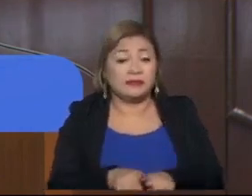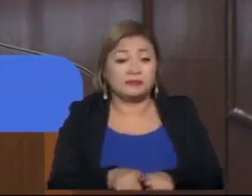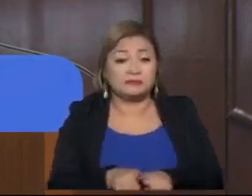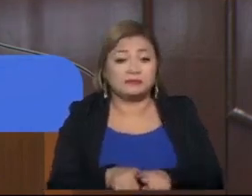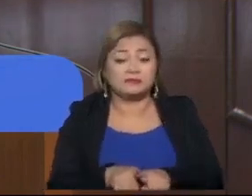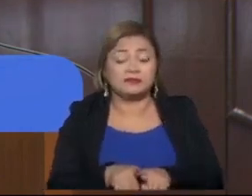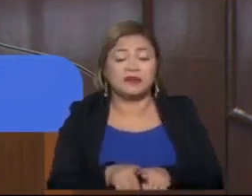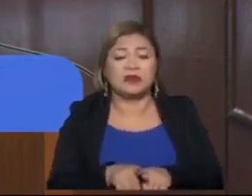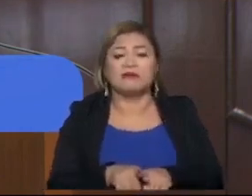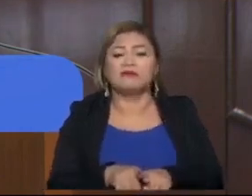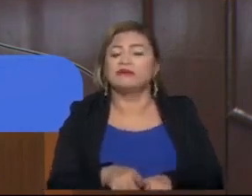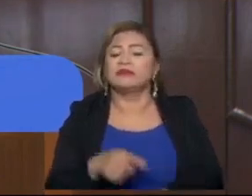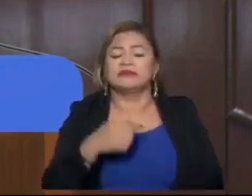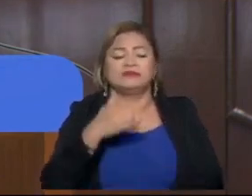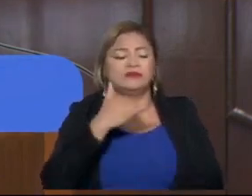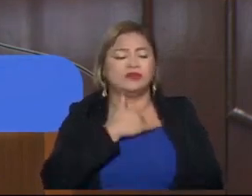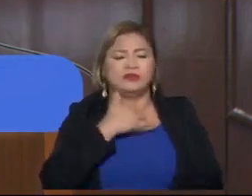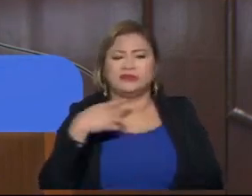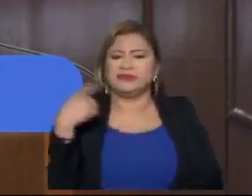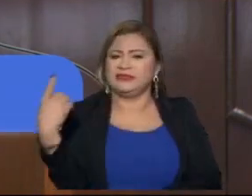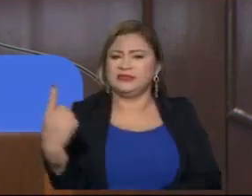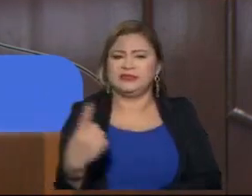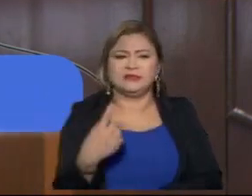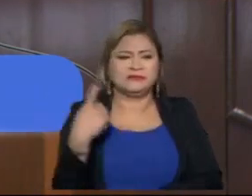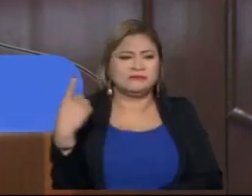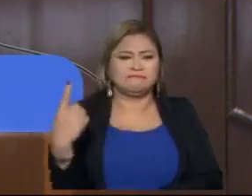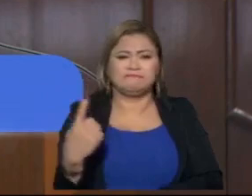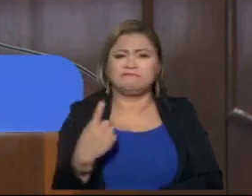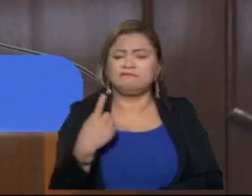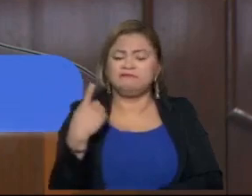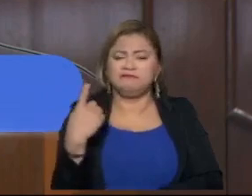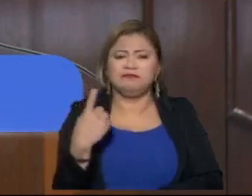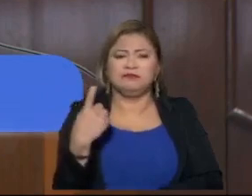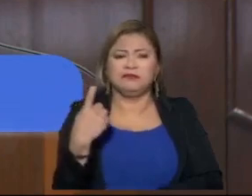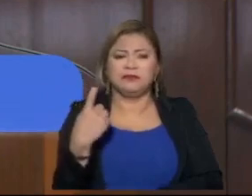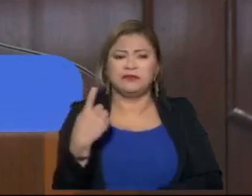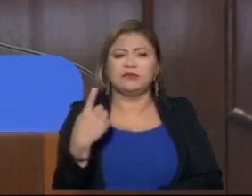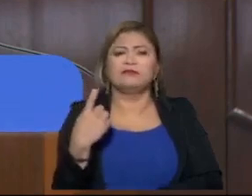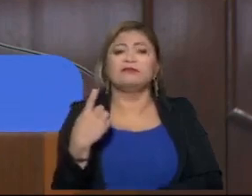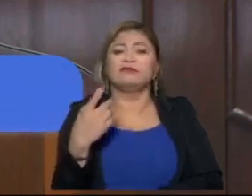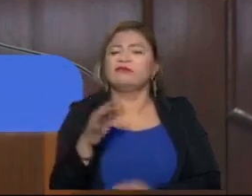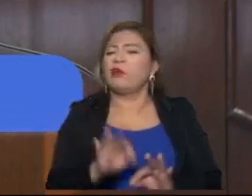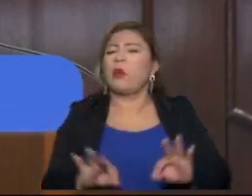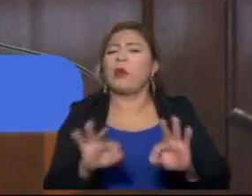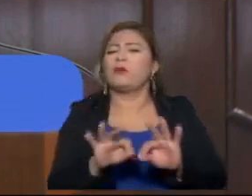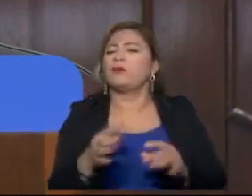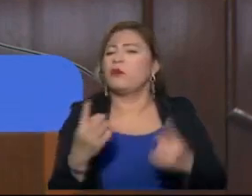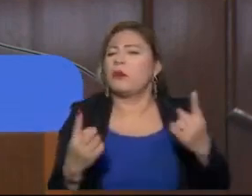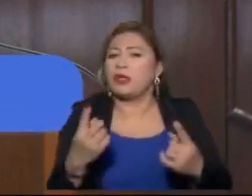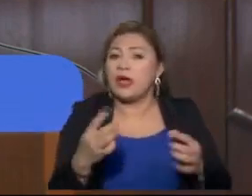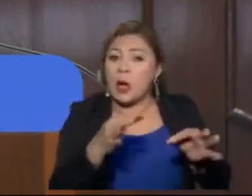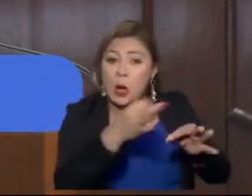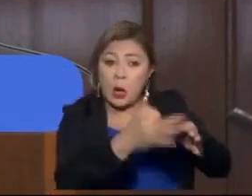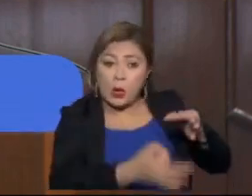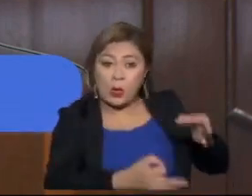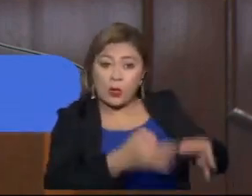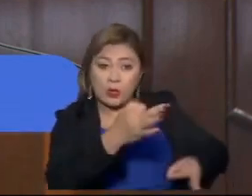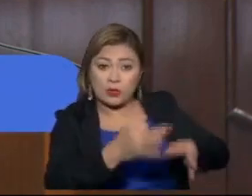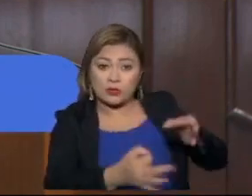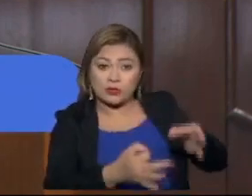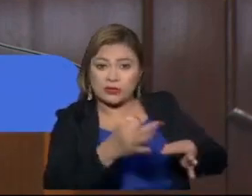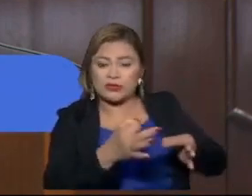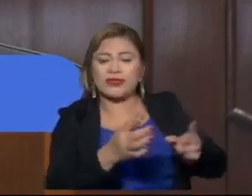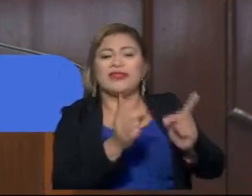y sostendré siempre que la justicia es la columna vertebral de